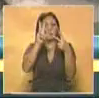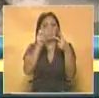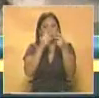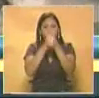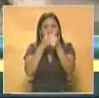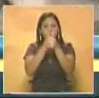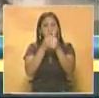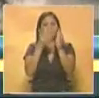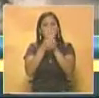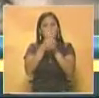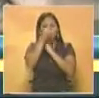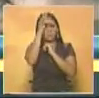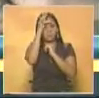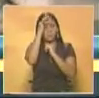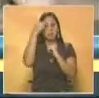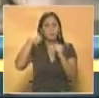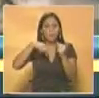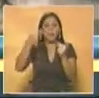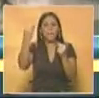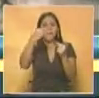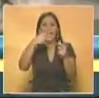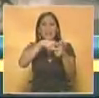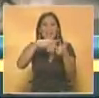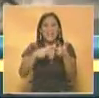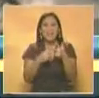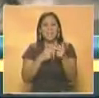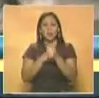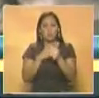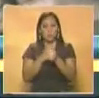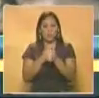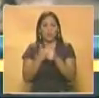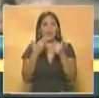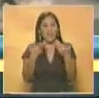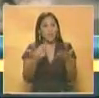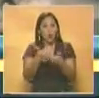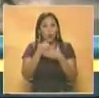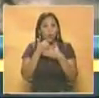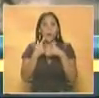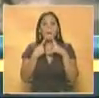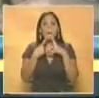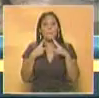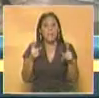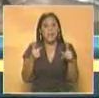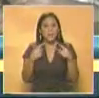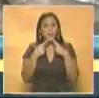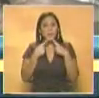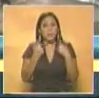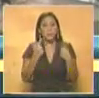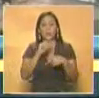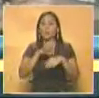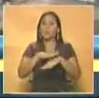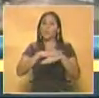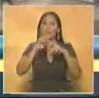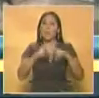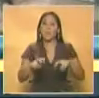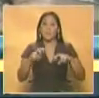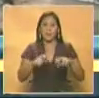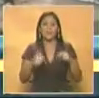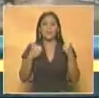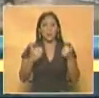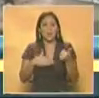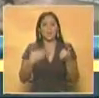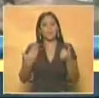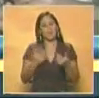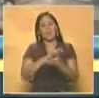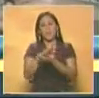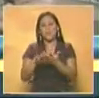es decir, que el fiscal principal cuente con 3 auxiliares. Esto redunda, por supuesto, en beneficio de las investigaciones y en